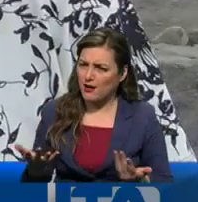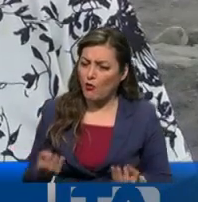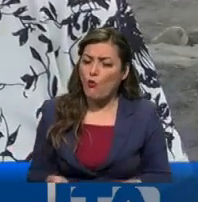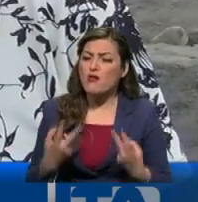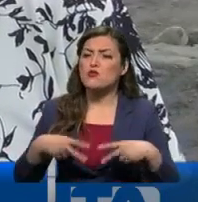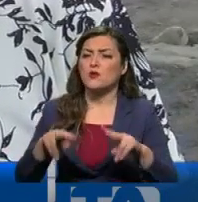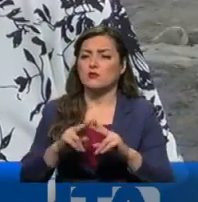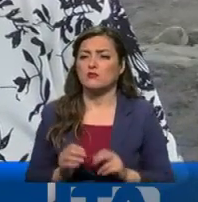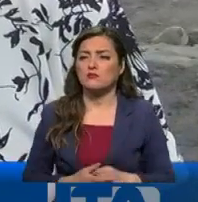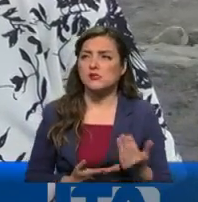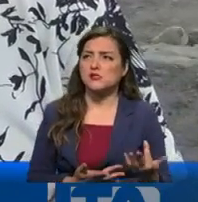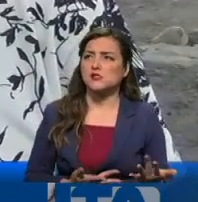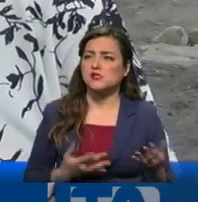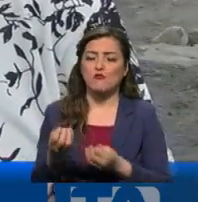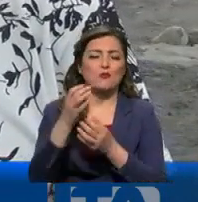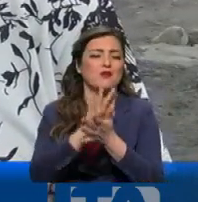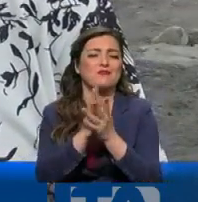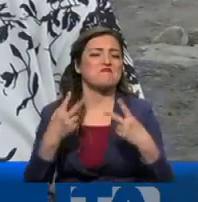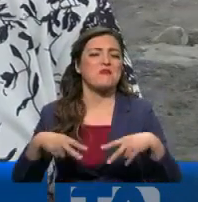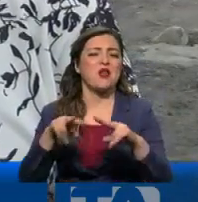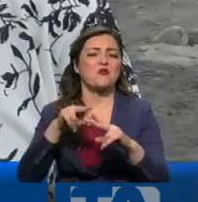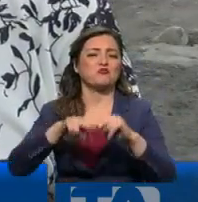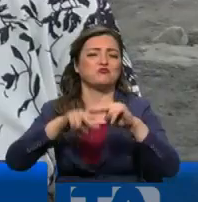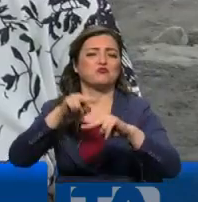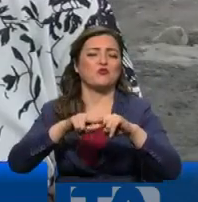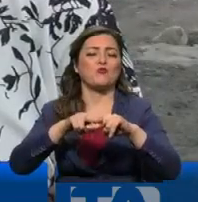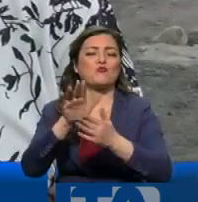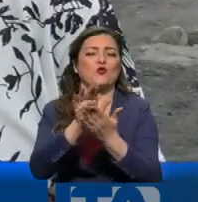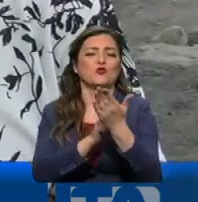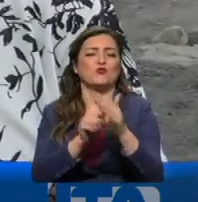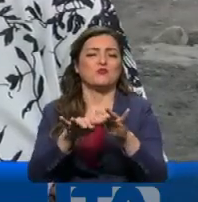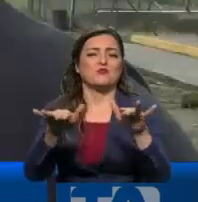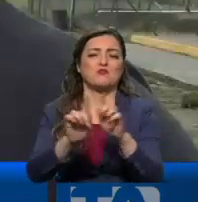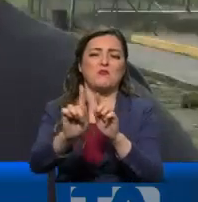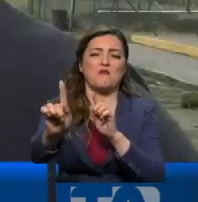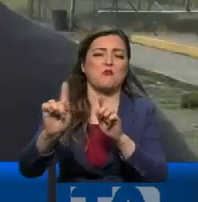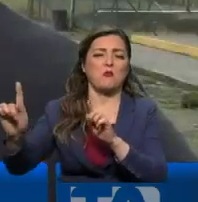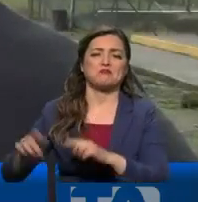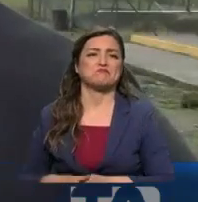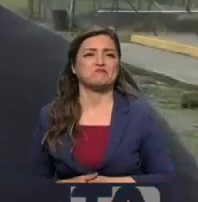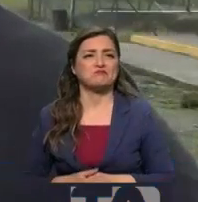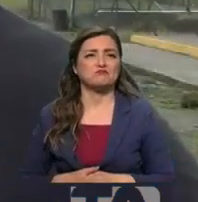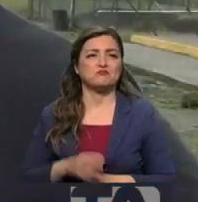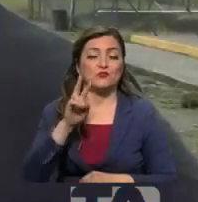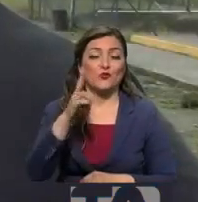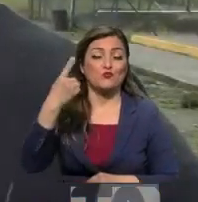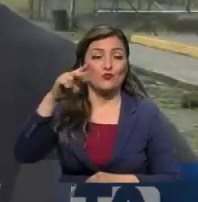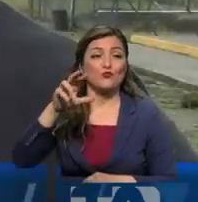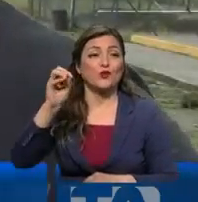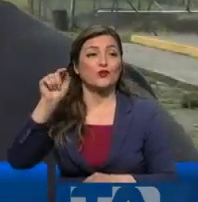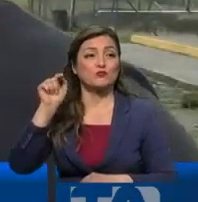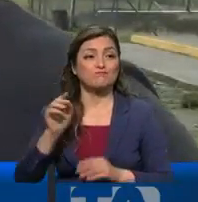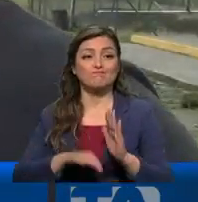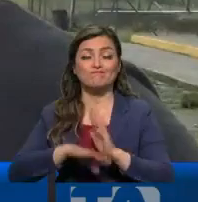Hasta el día de hoy no nos da la información de cuánto vale, ni siquiera el proyecto de cuántos kilómetros son, ni nada. De 2.300.000 y